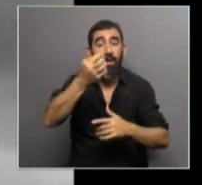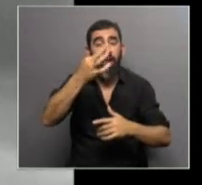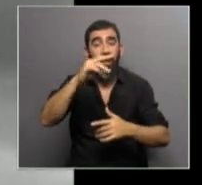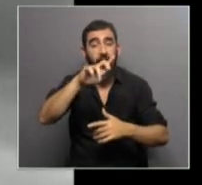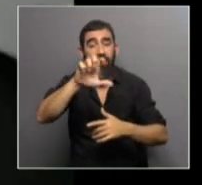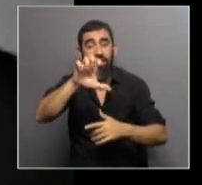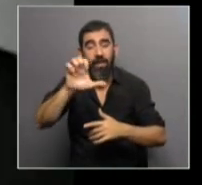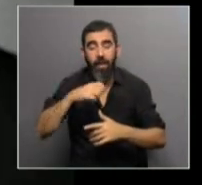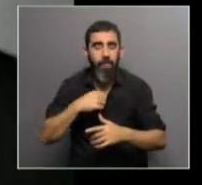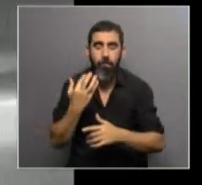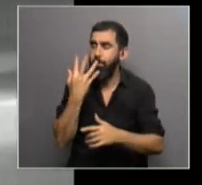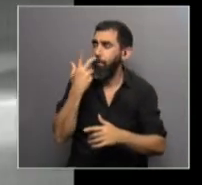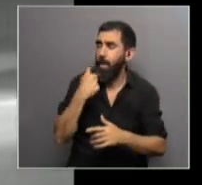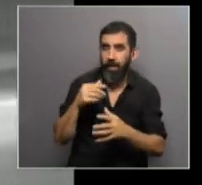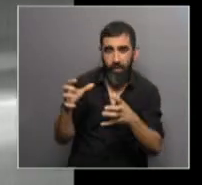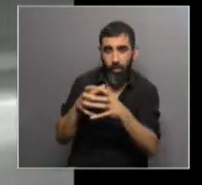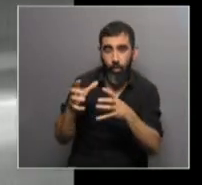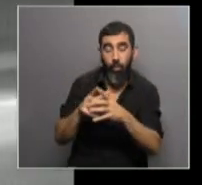y por